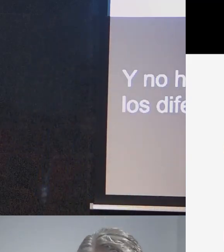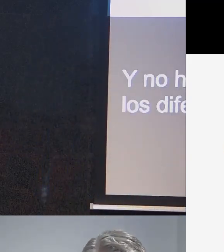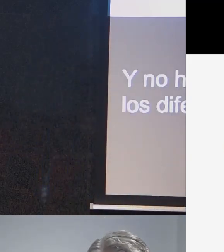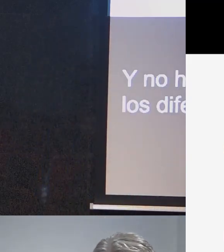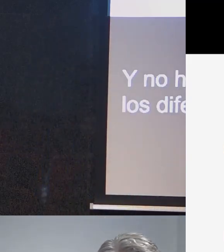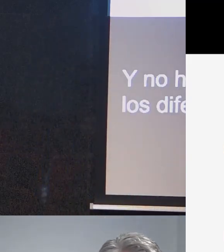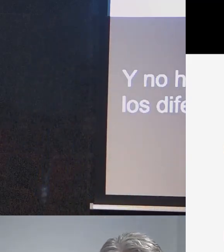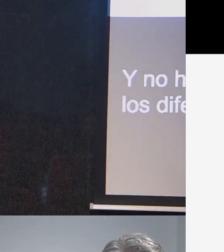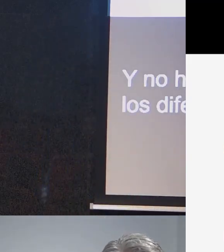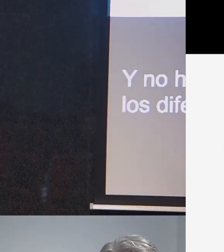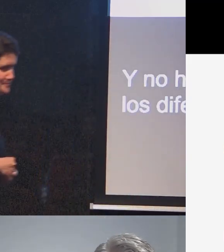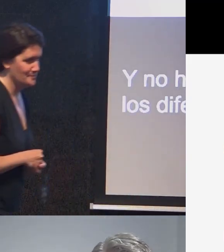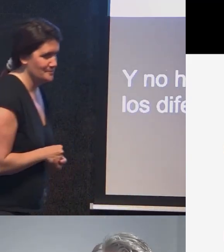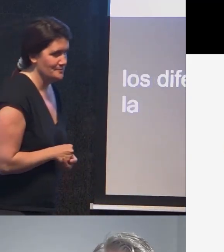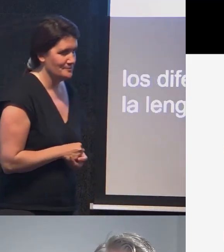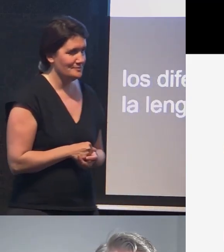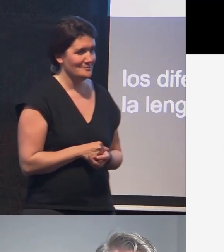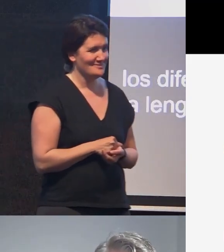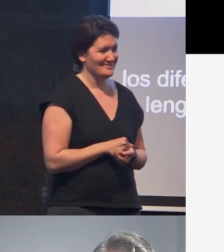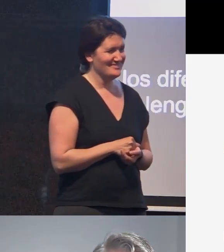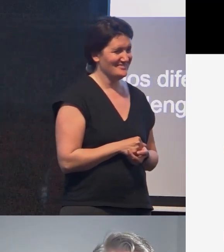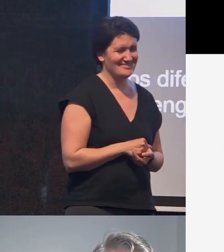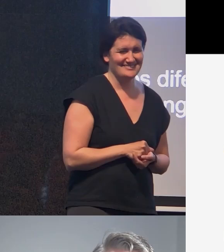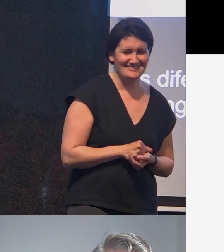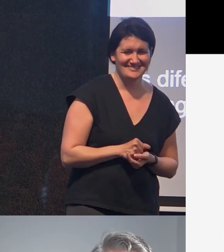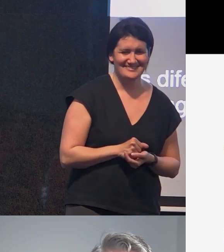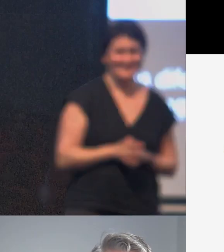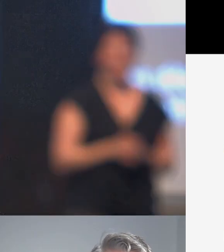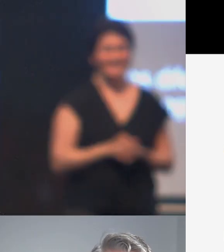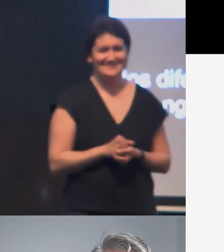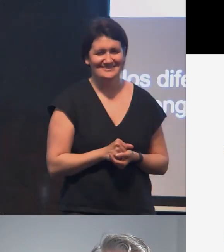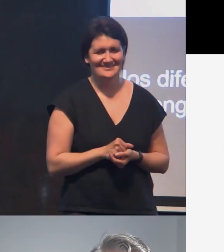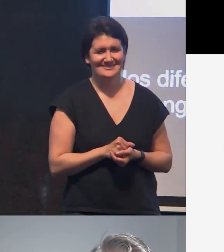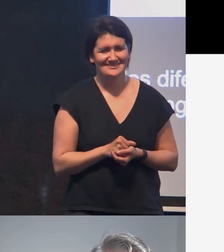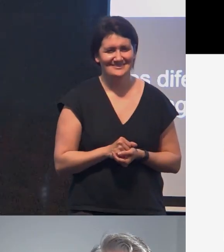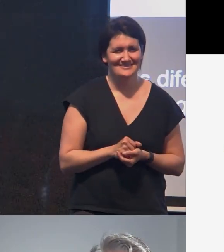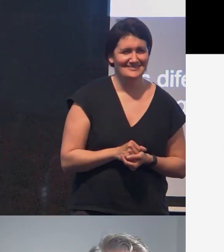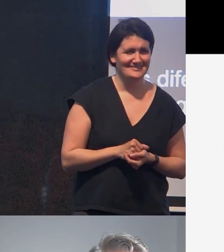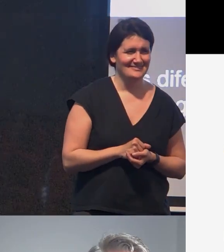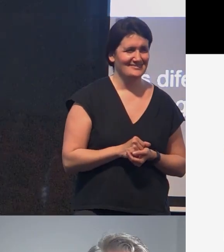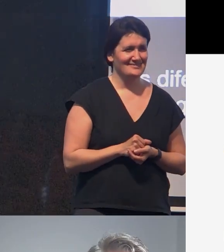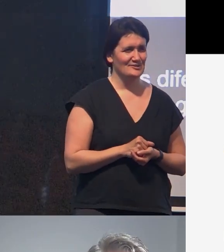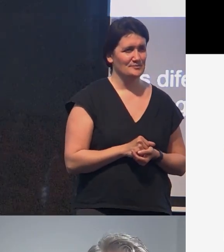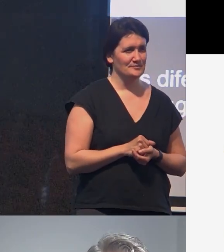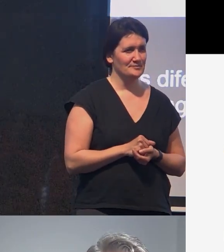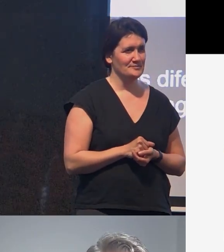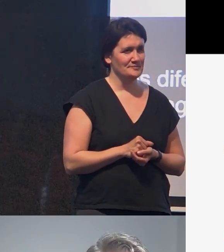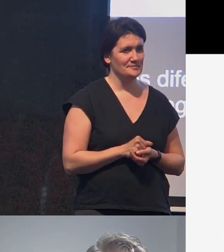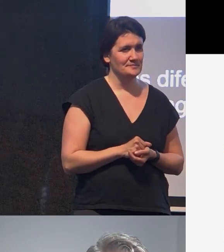lo que se refiere a la lengua de signos no hay una recogida de datos sustanciosa.